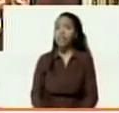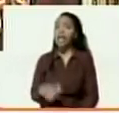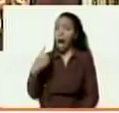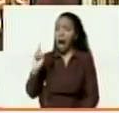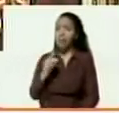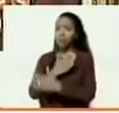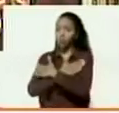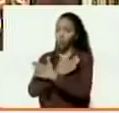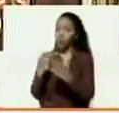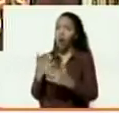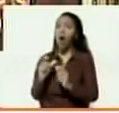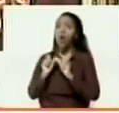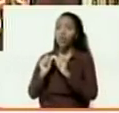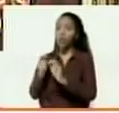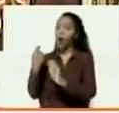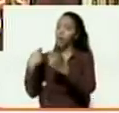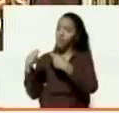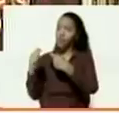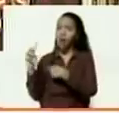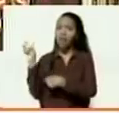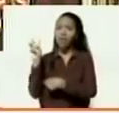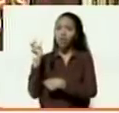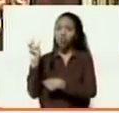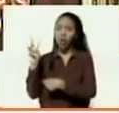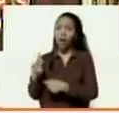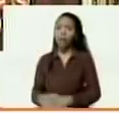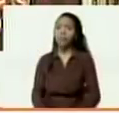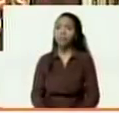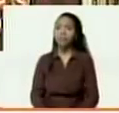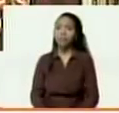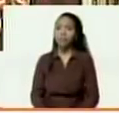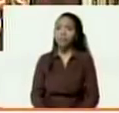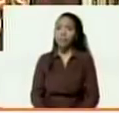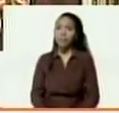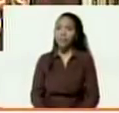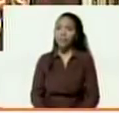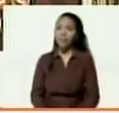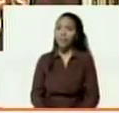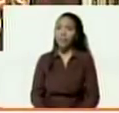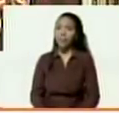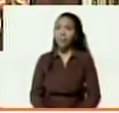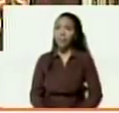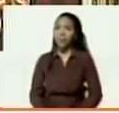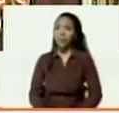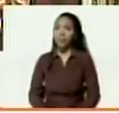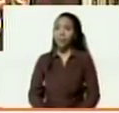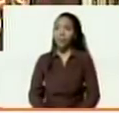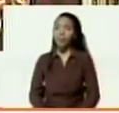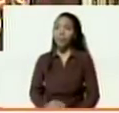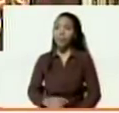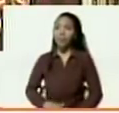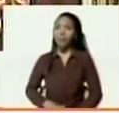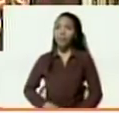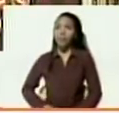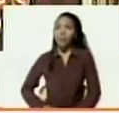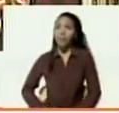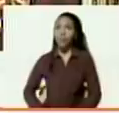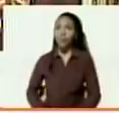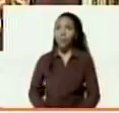dispuestos a seguir invirtiendo en Venezuela, a pesar de las